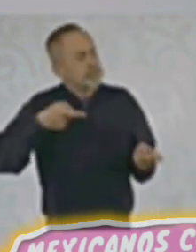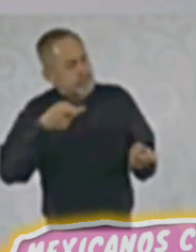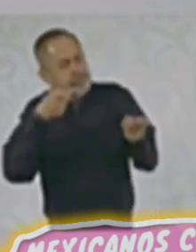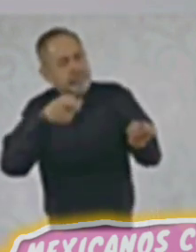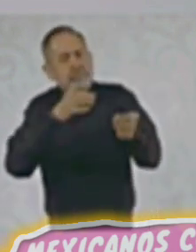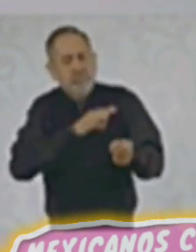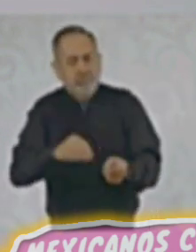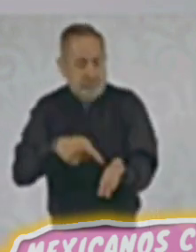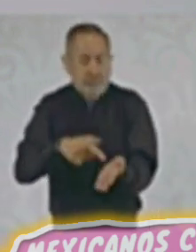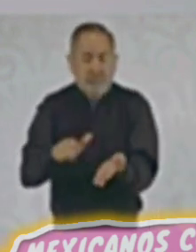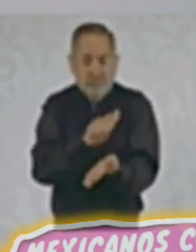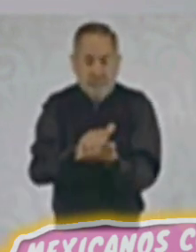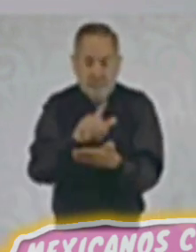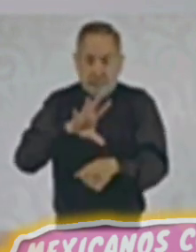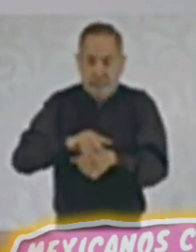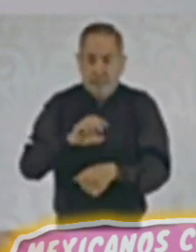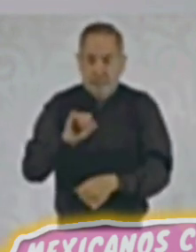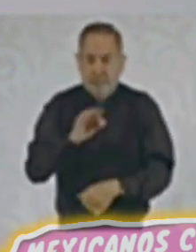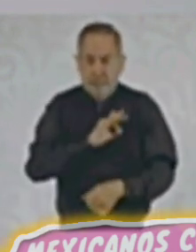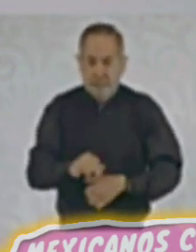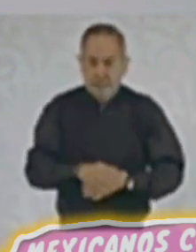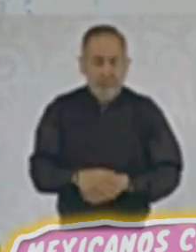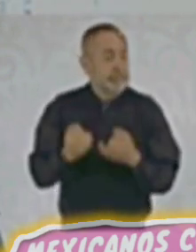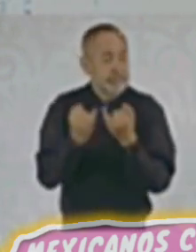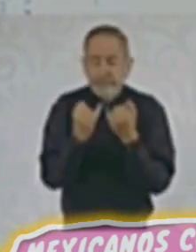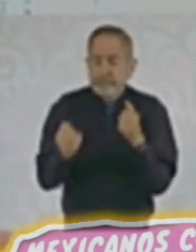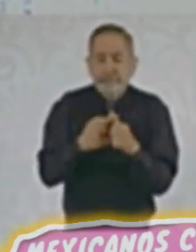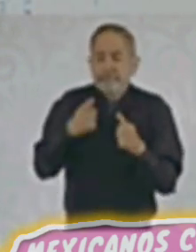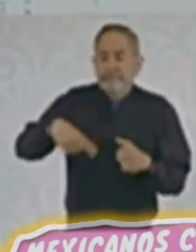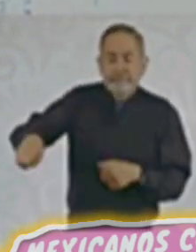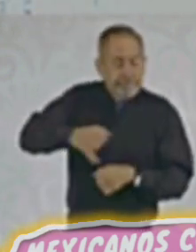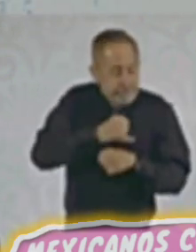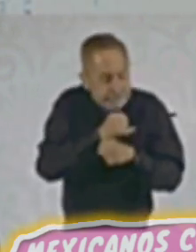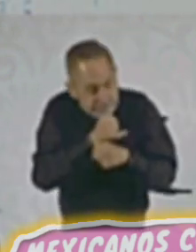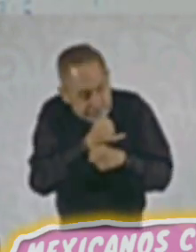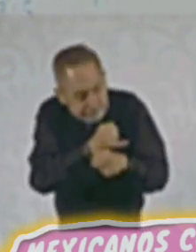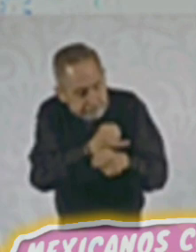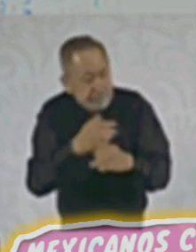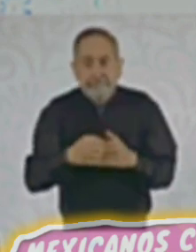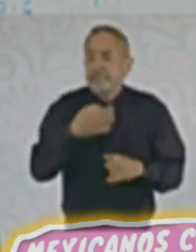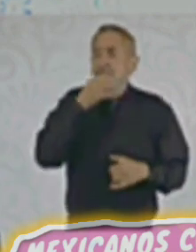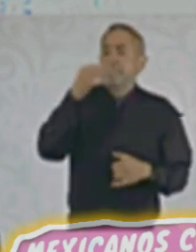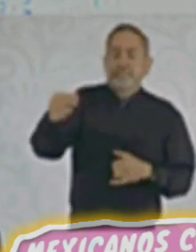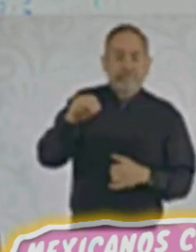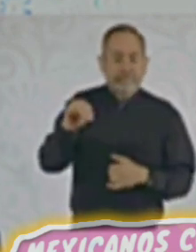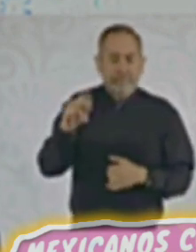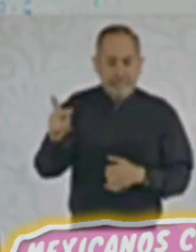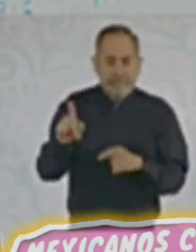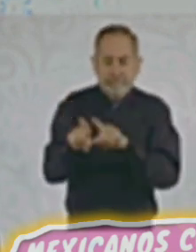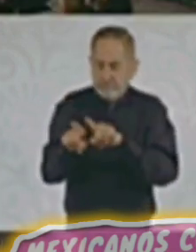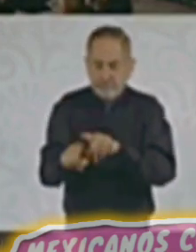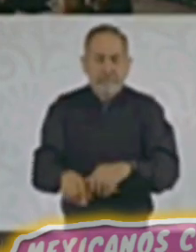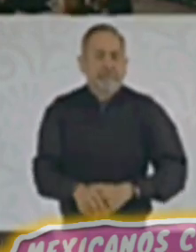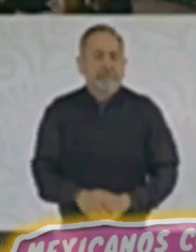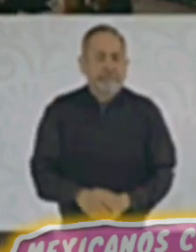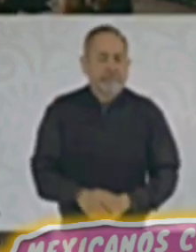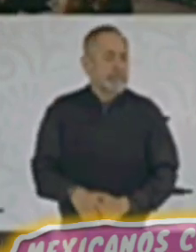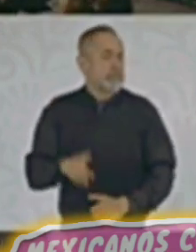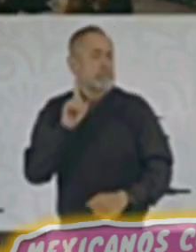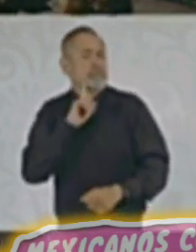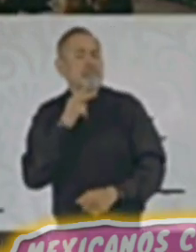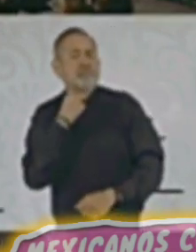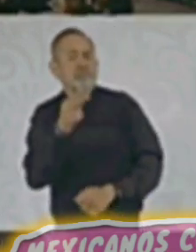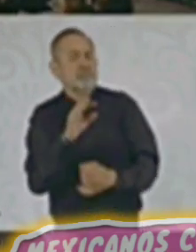las propias Fuerzas Armadas investigan y también se da vista al Ministerio Público si es necesario. Solamente para